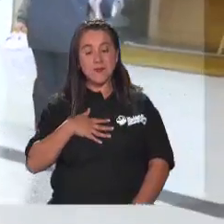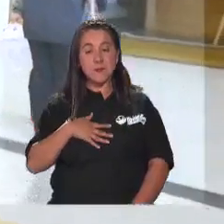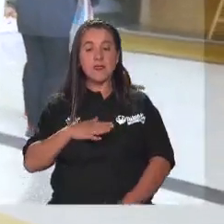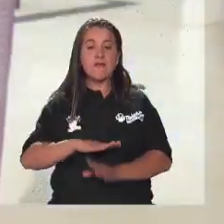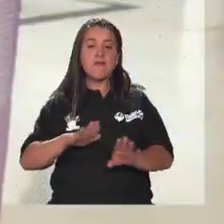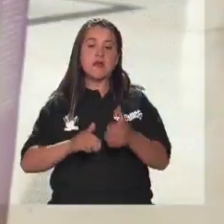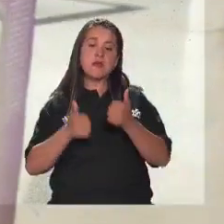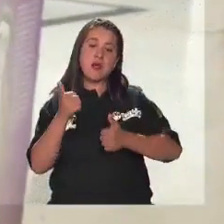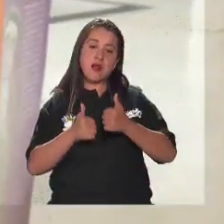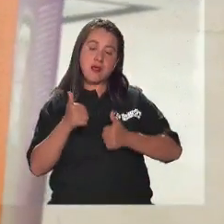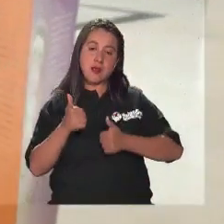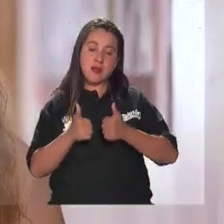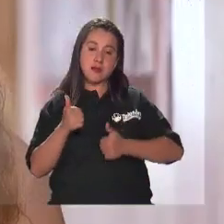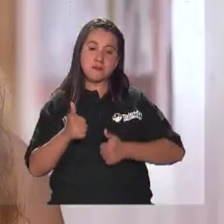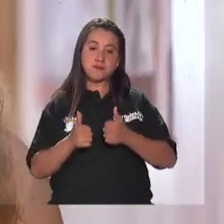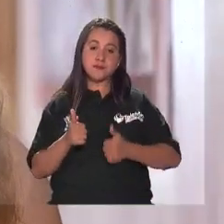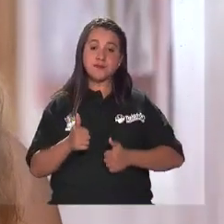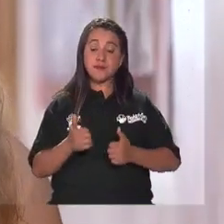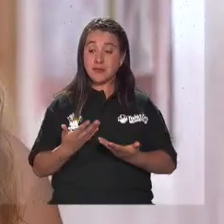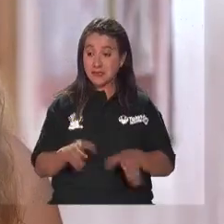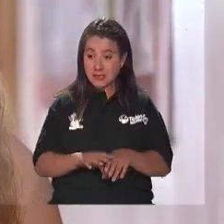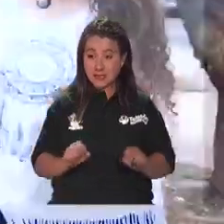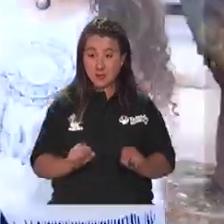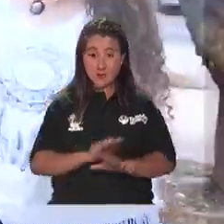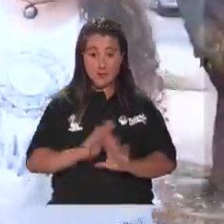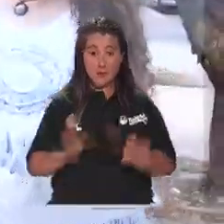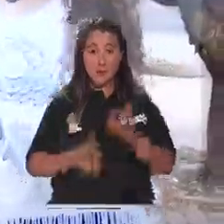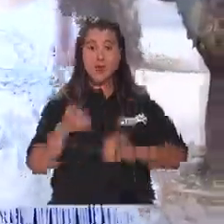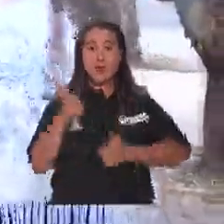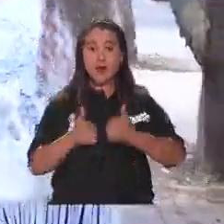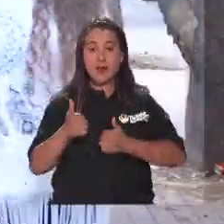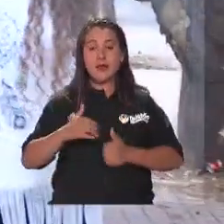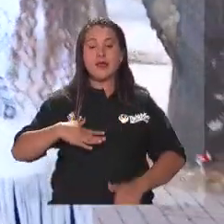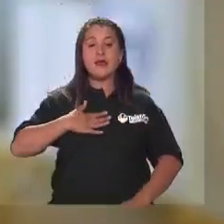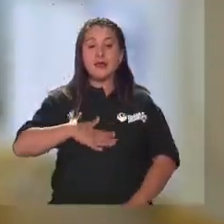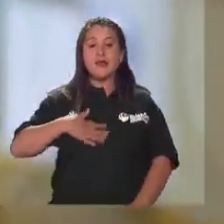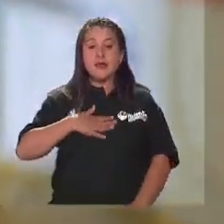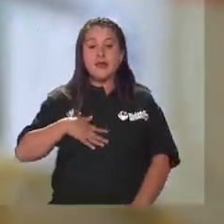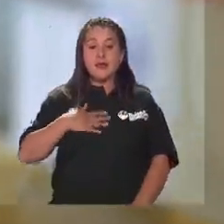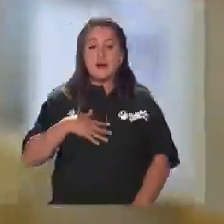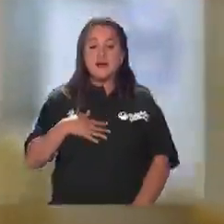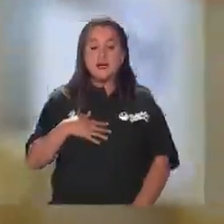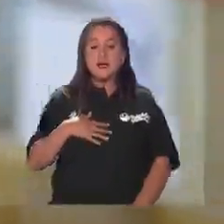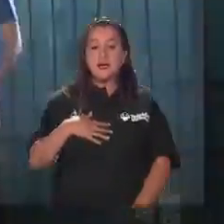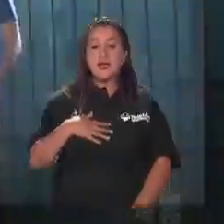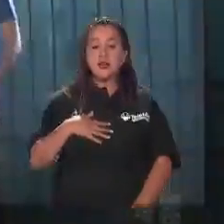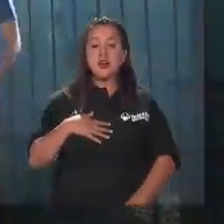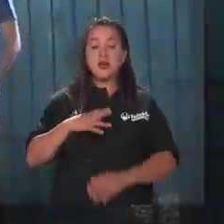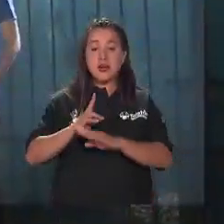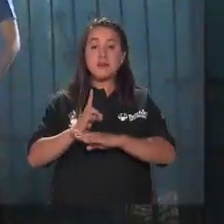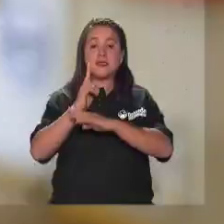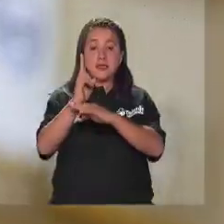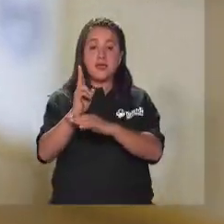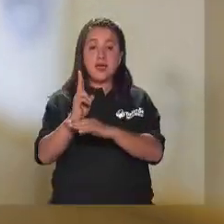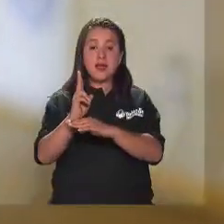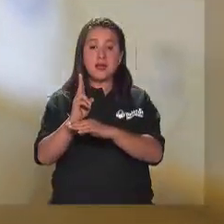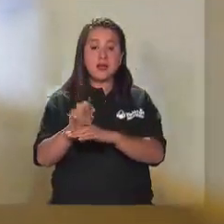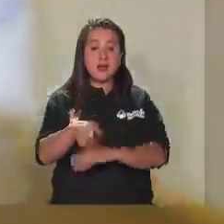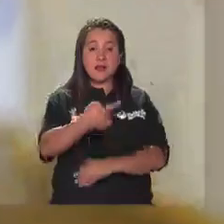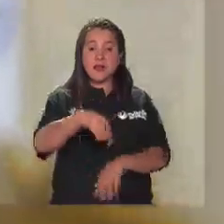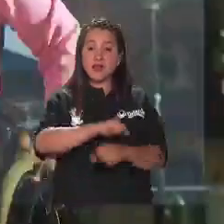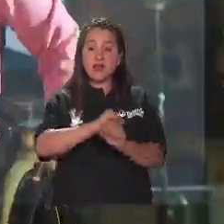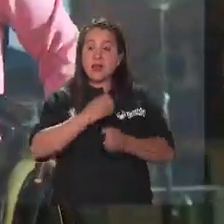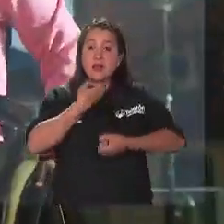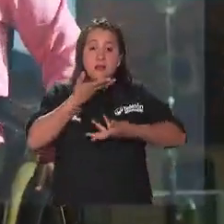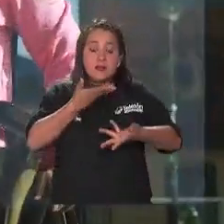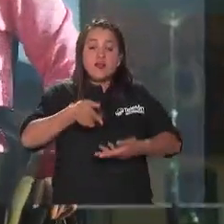terminar mi carrera y una vez que la termine yo quiero ser la voz de las personas que no pueden expresar